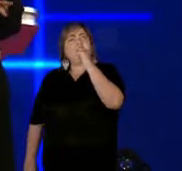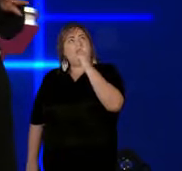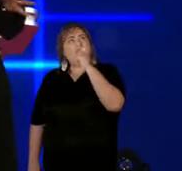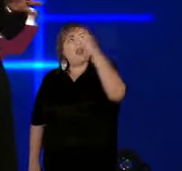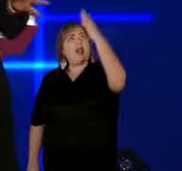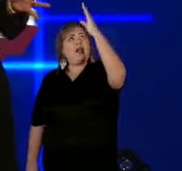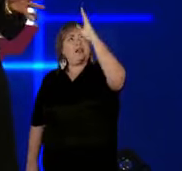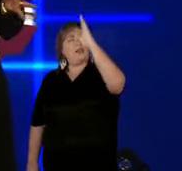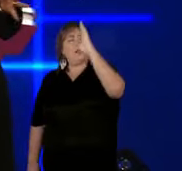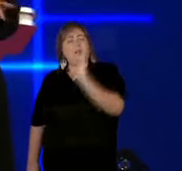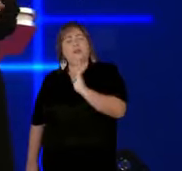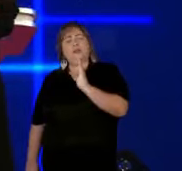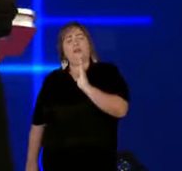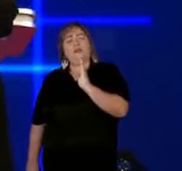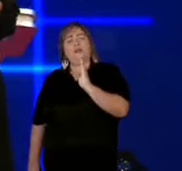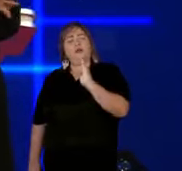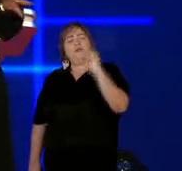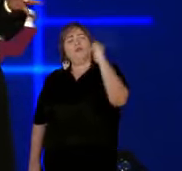conocido